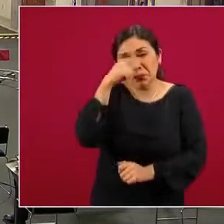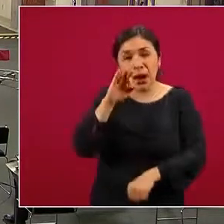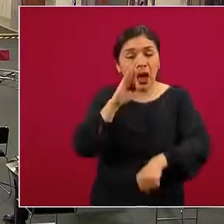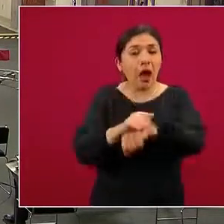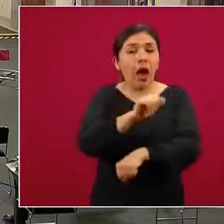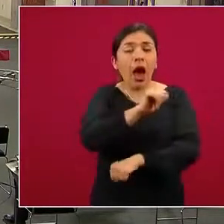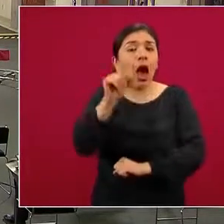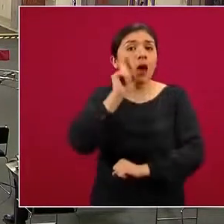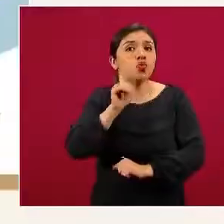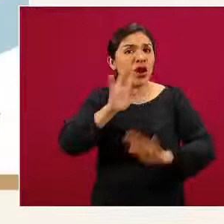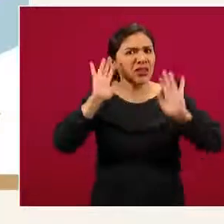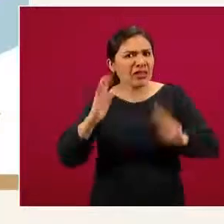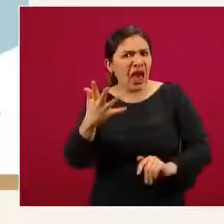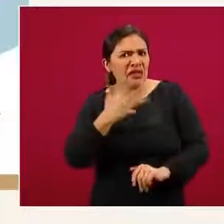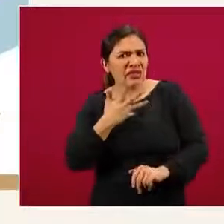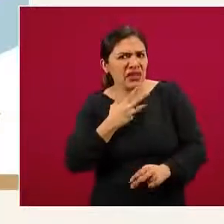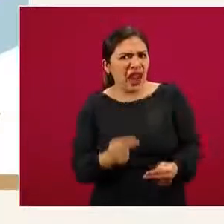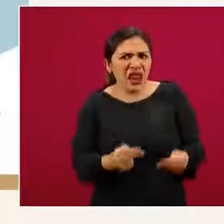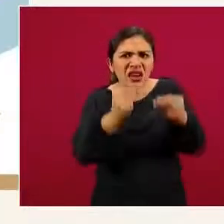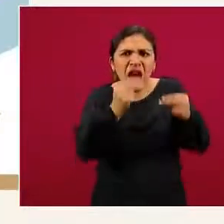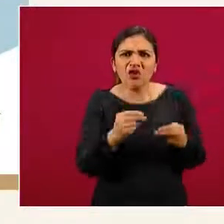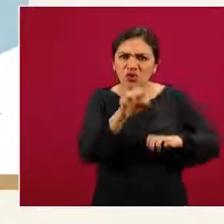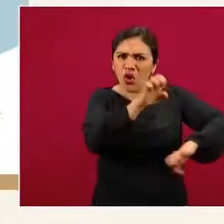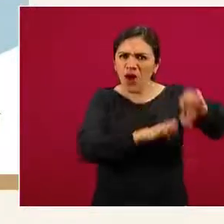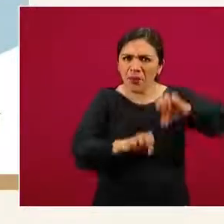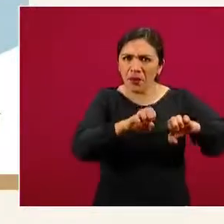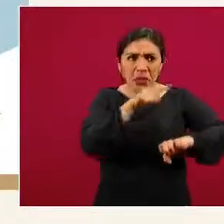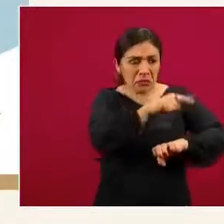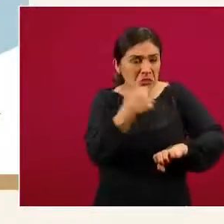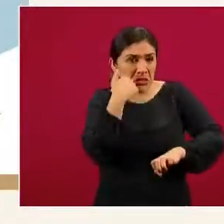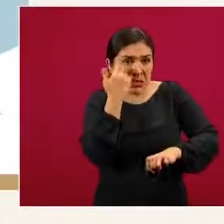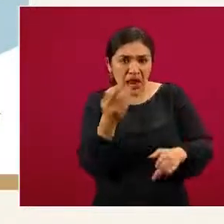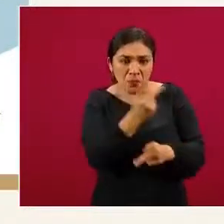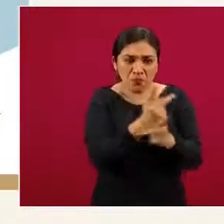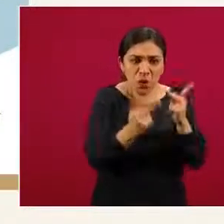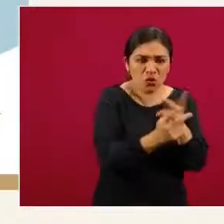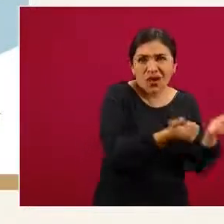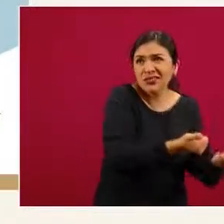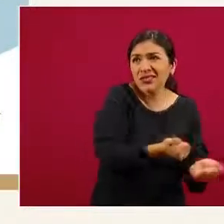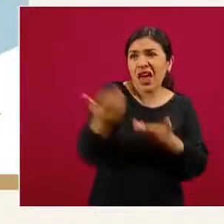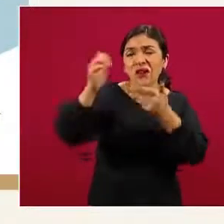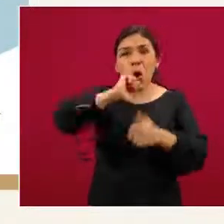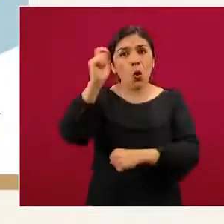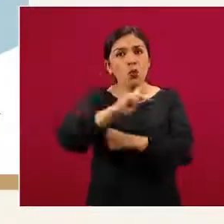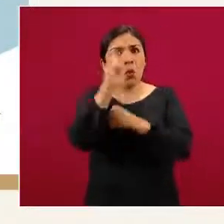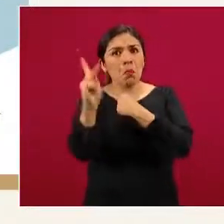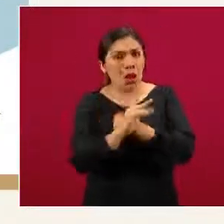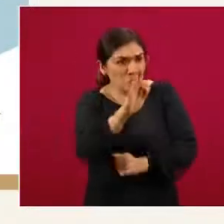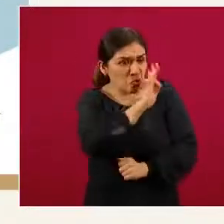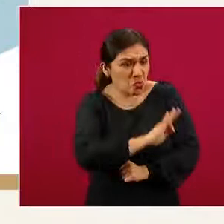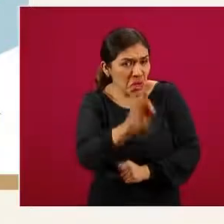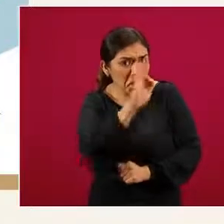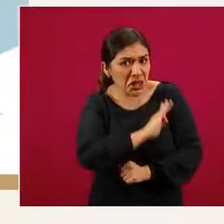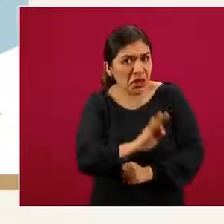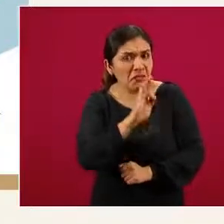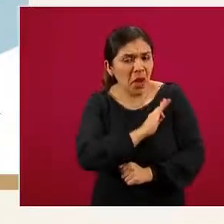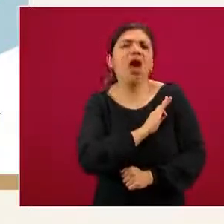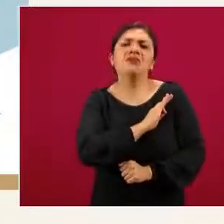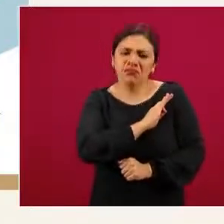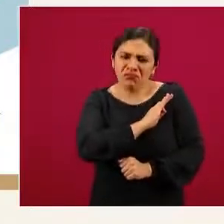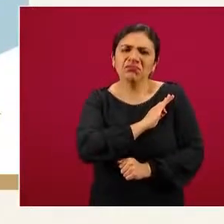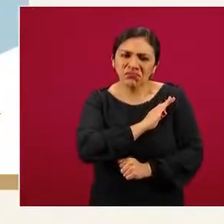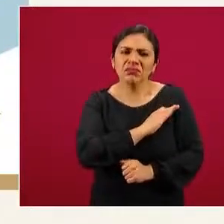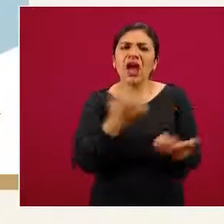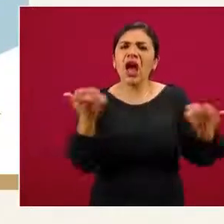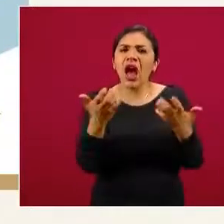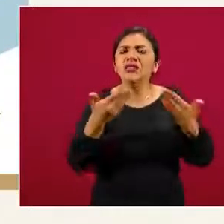que ya son empresarias, que tienen capacidad de exportación o potencial de exportación,